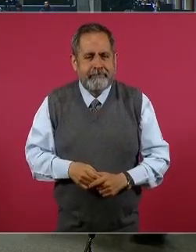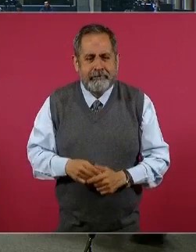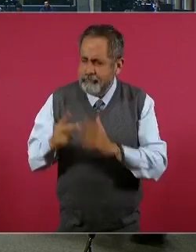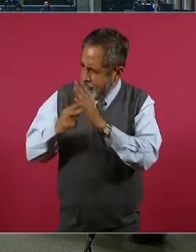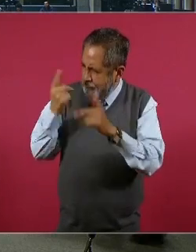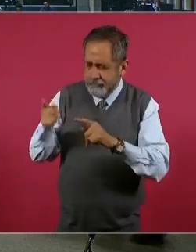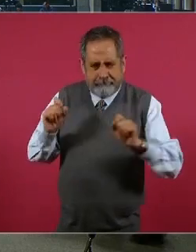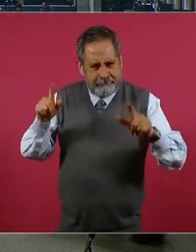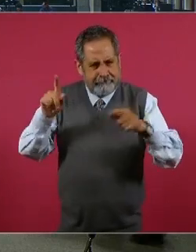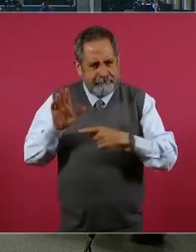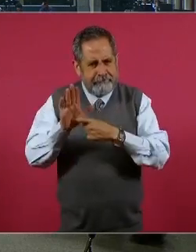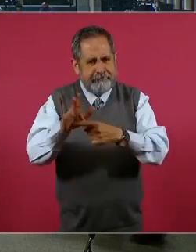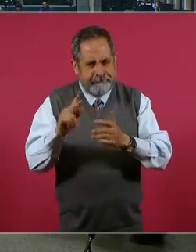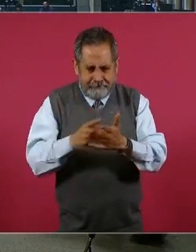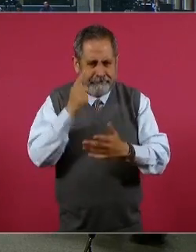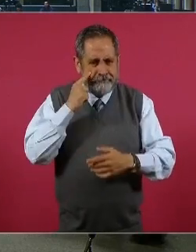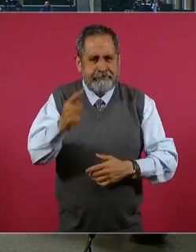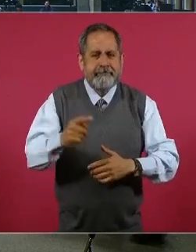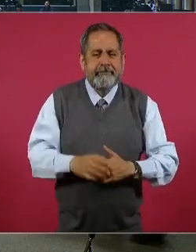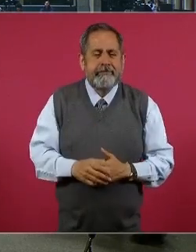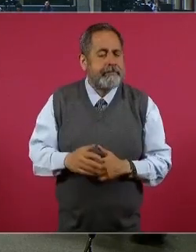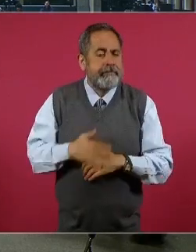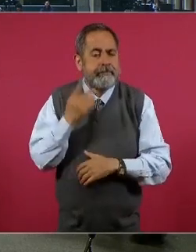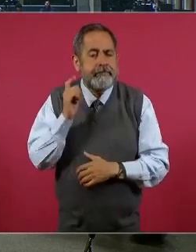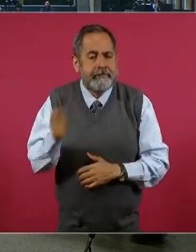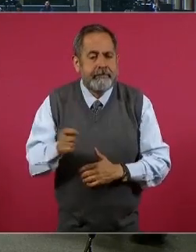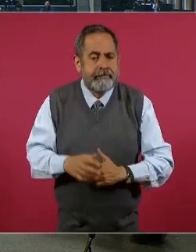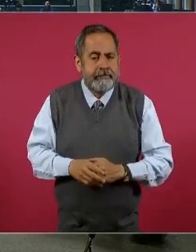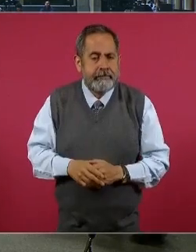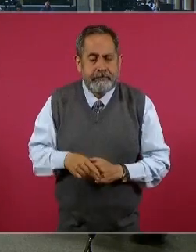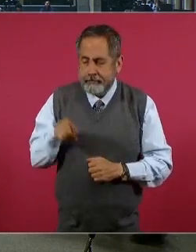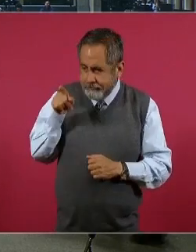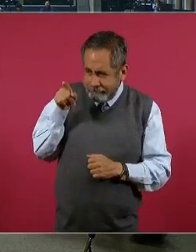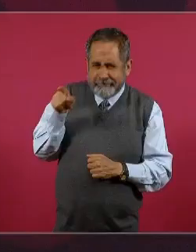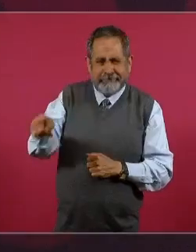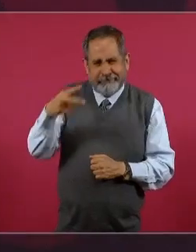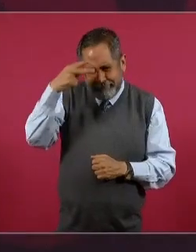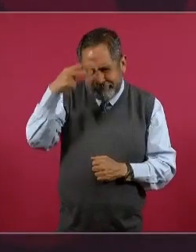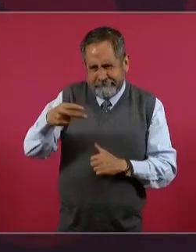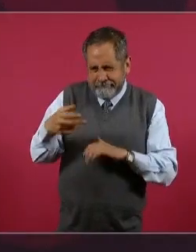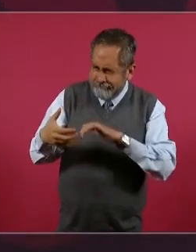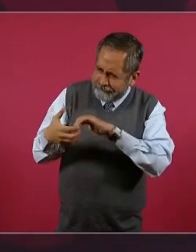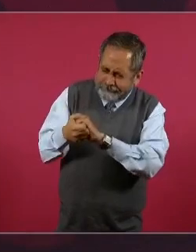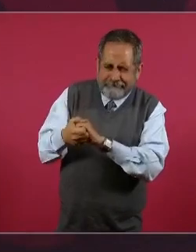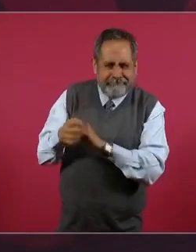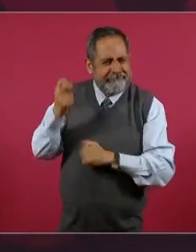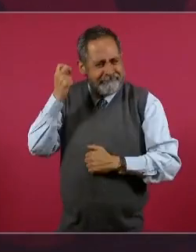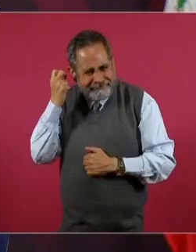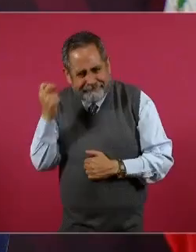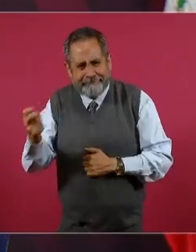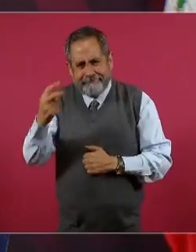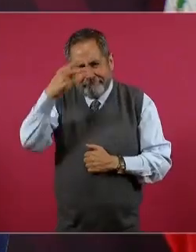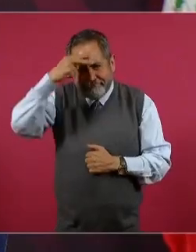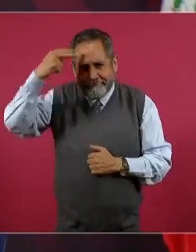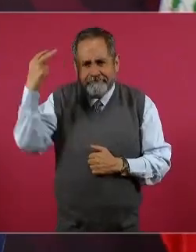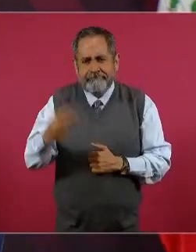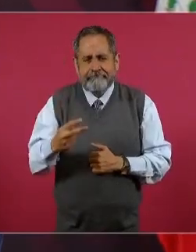vuélvela a poner, porque estos somos los mexicanos.